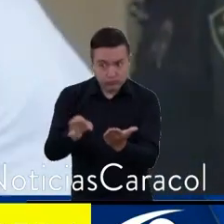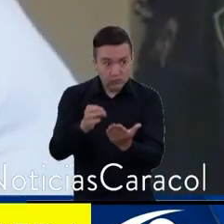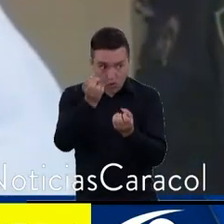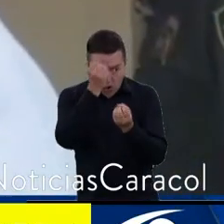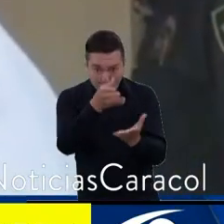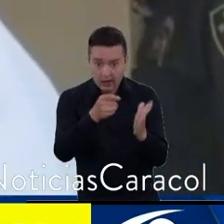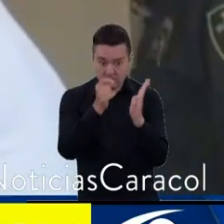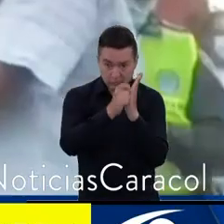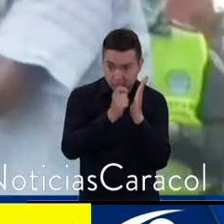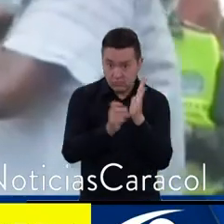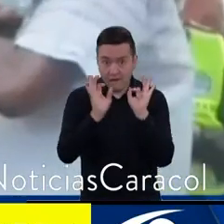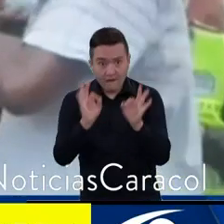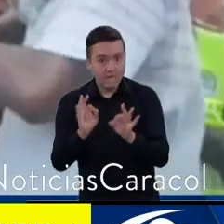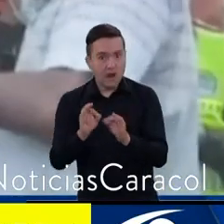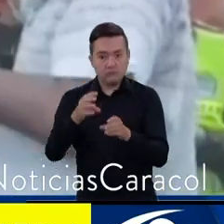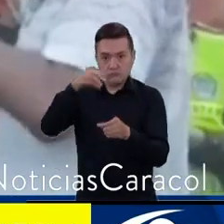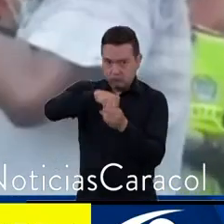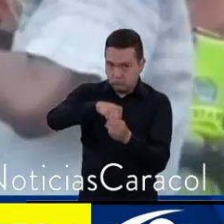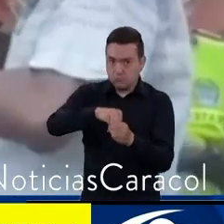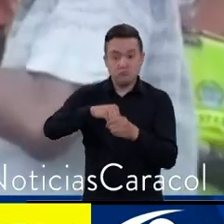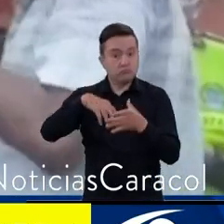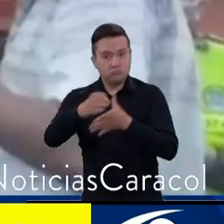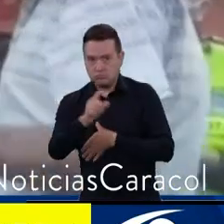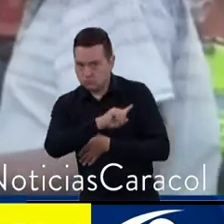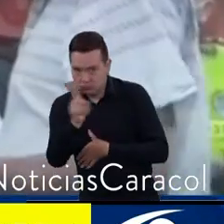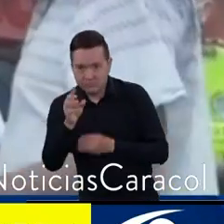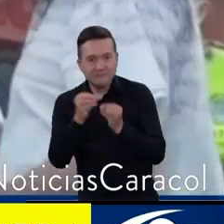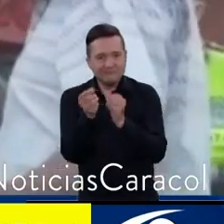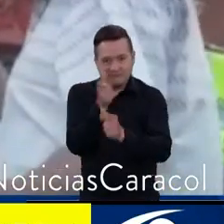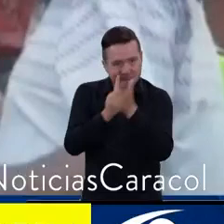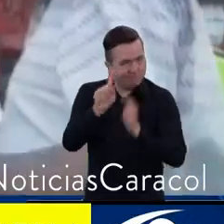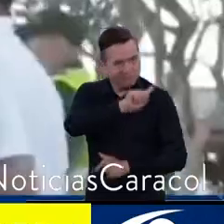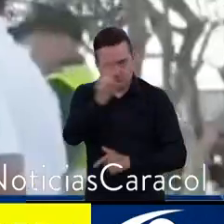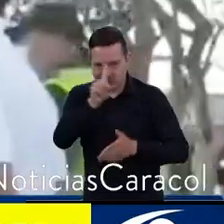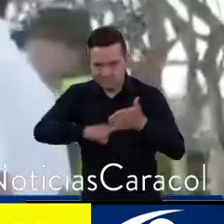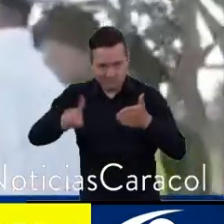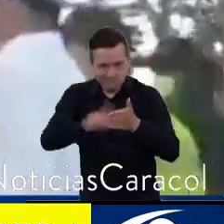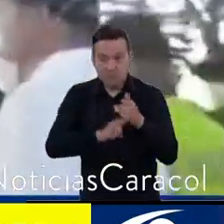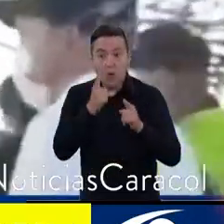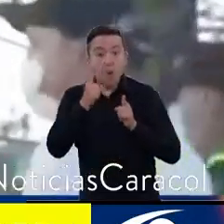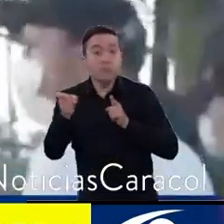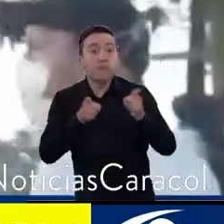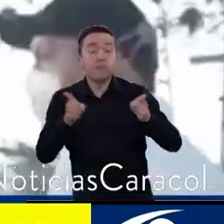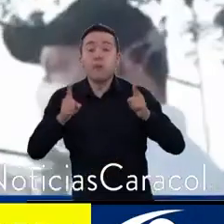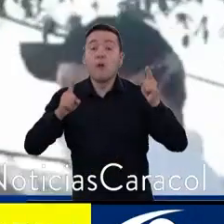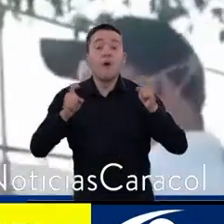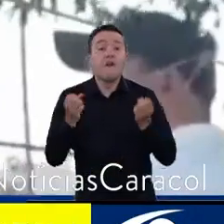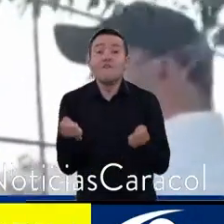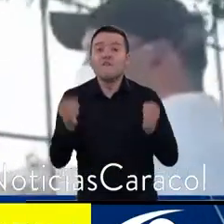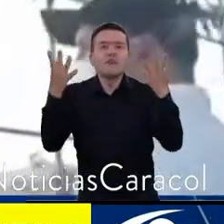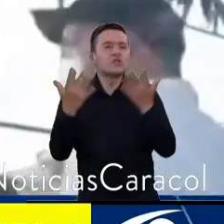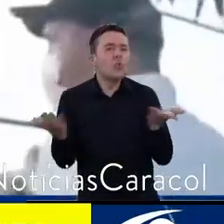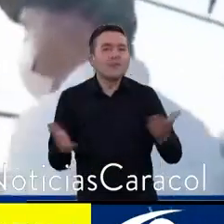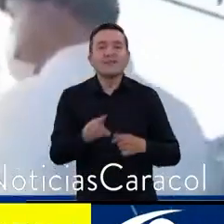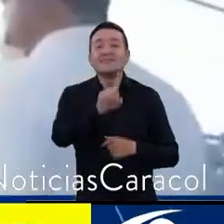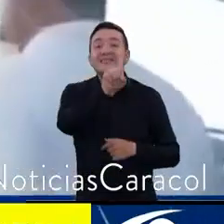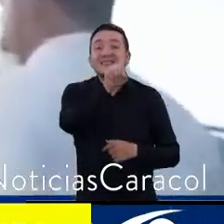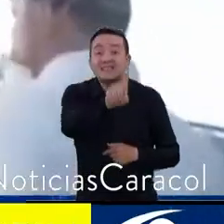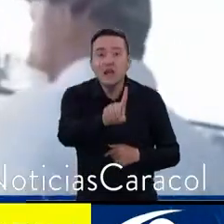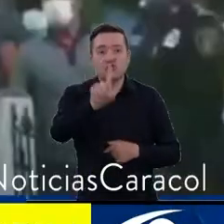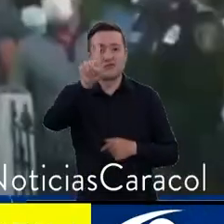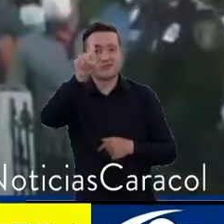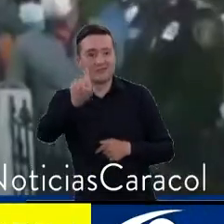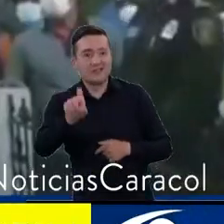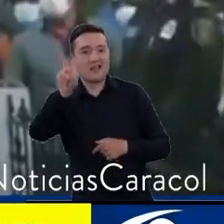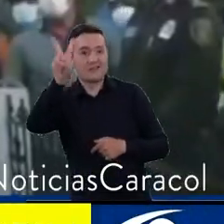de queda y ley seca. Y lo que encontraron las autoridades fue al menos 167 fiestas que fueron intervenidas por la policía y más de